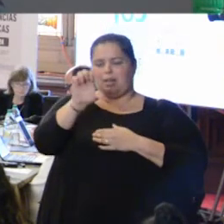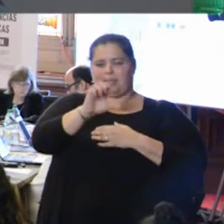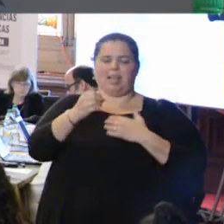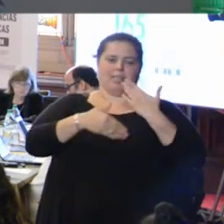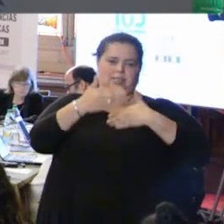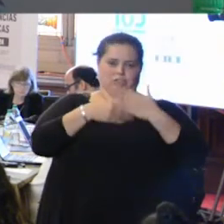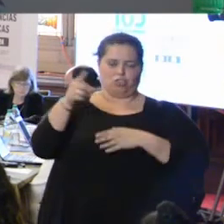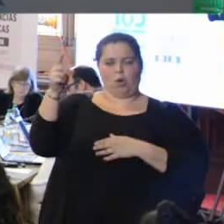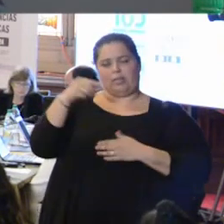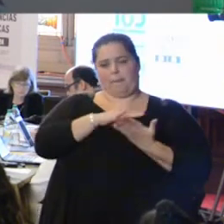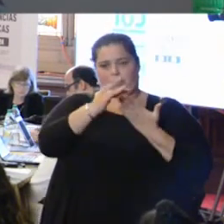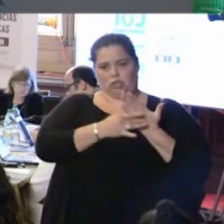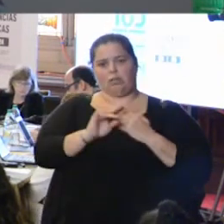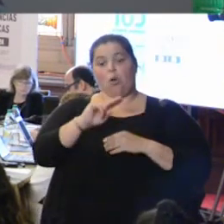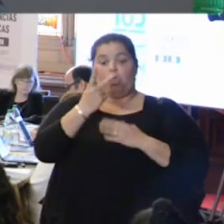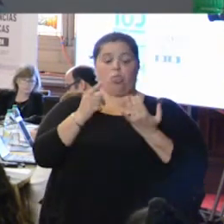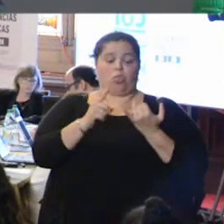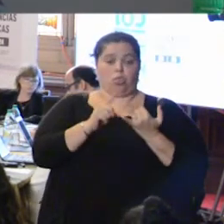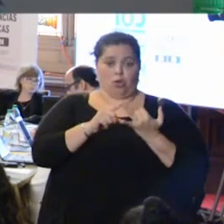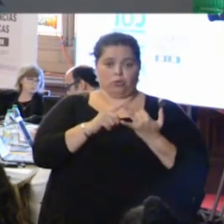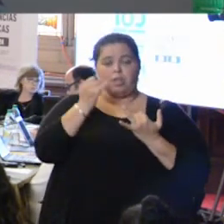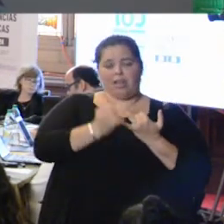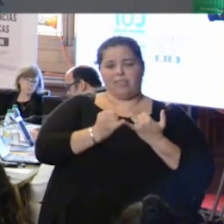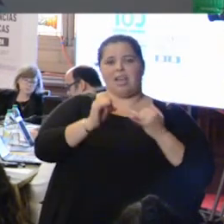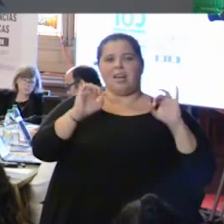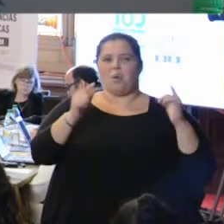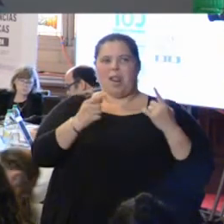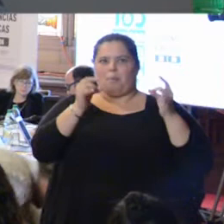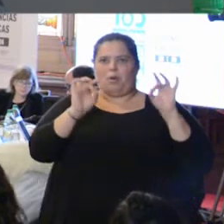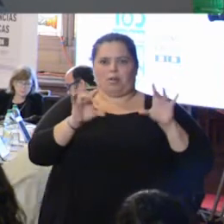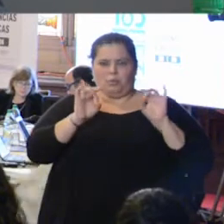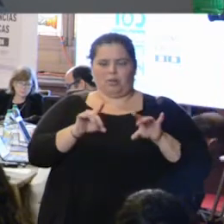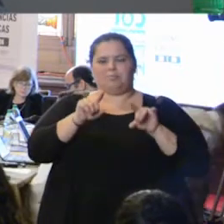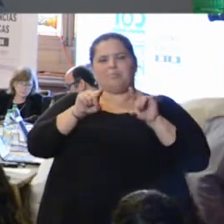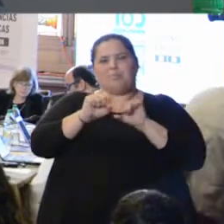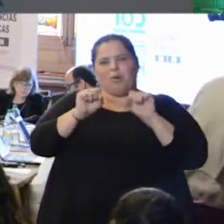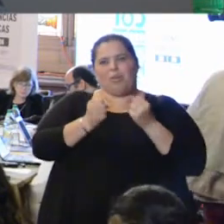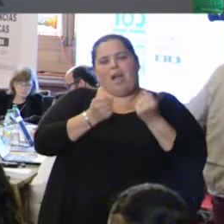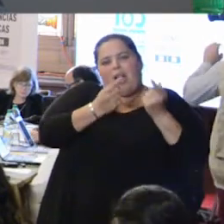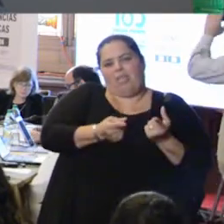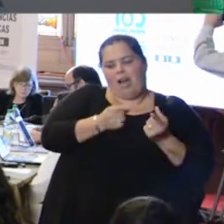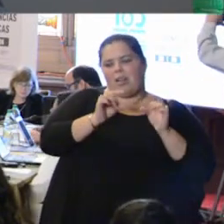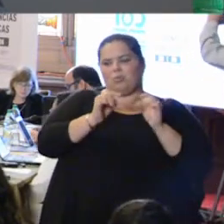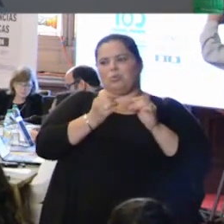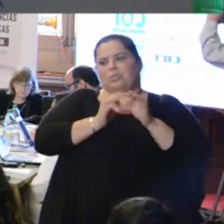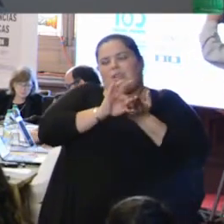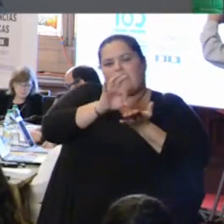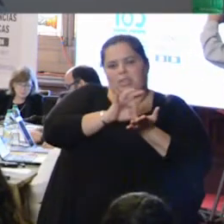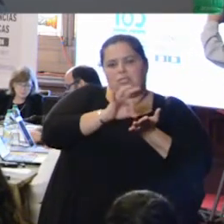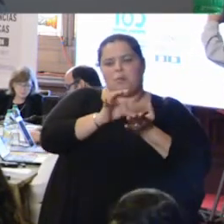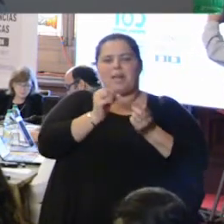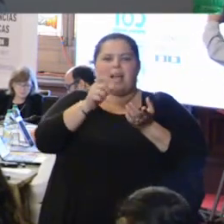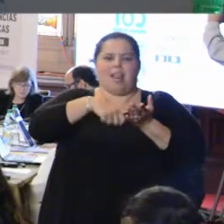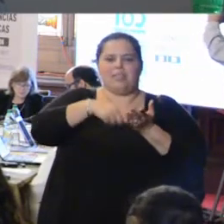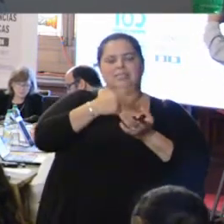2, que había una desnaturalización a juicio de la comunidad del servicio que prestaba o debía prestar el servicio de la naval, que es para garantizar protección,